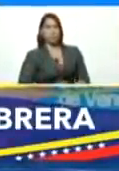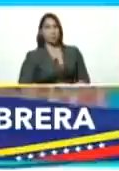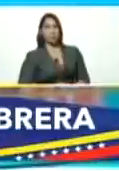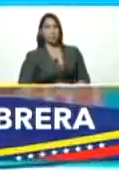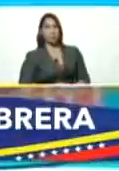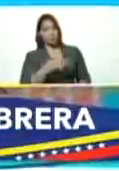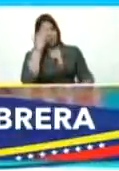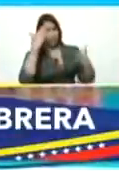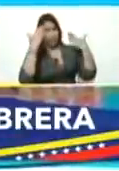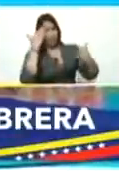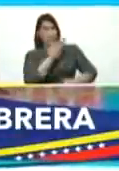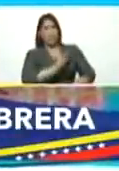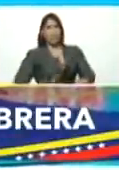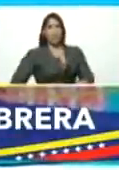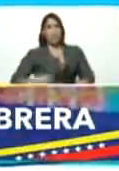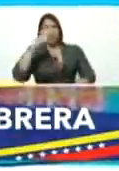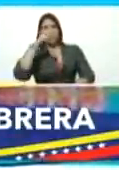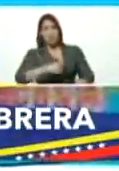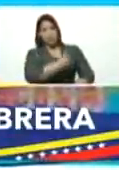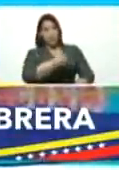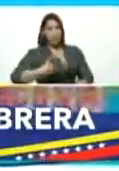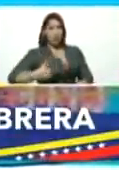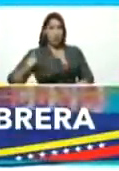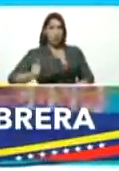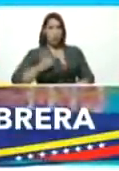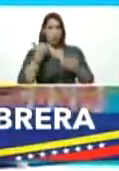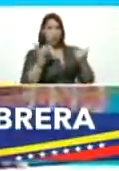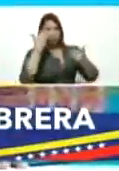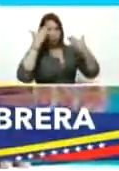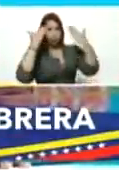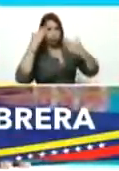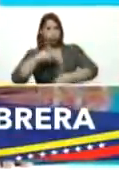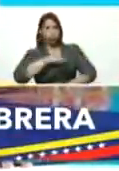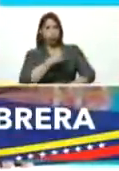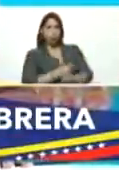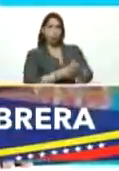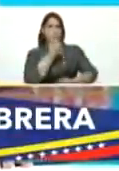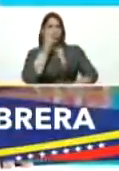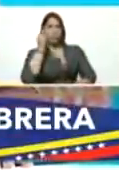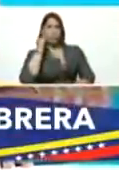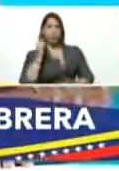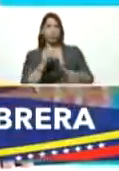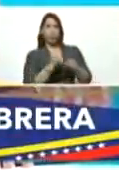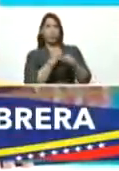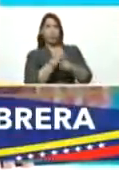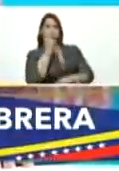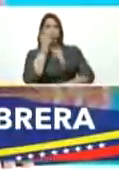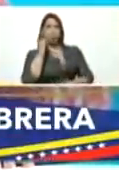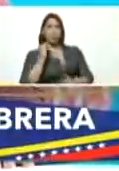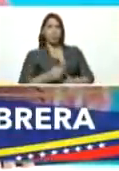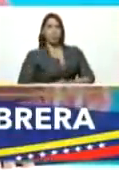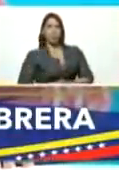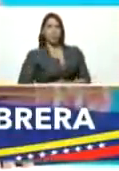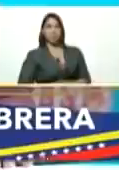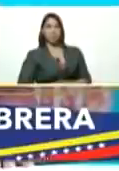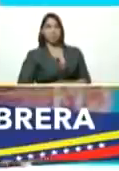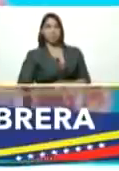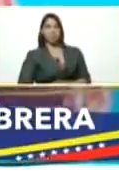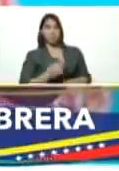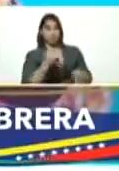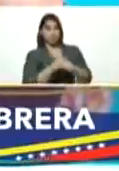saludo presidente también quiero aprovechar saludar a todos nuestros hermanos de clase a todos nuestros trabajadores